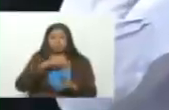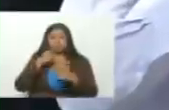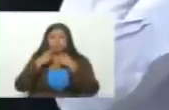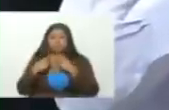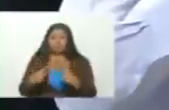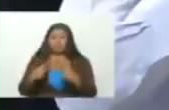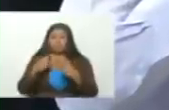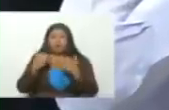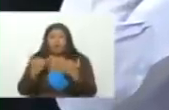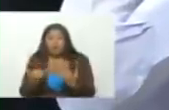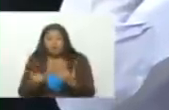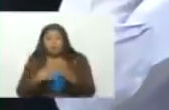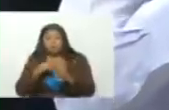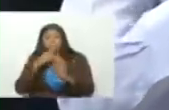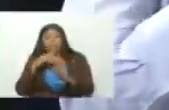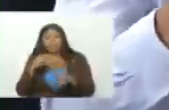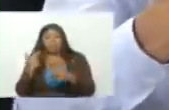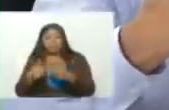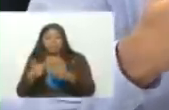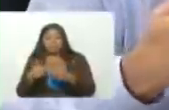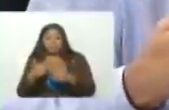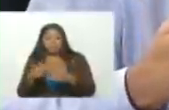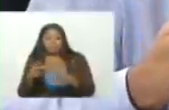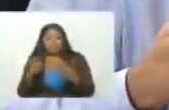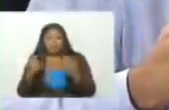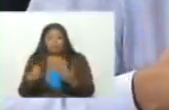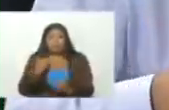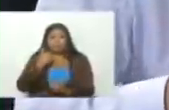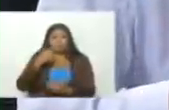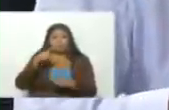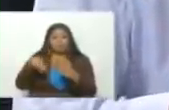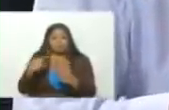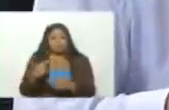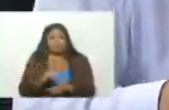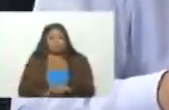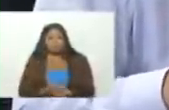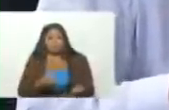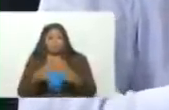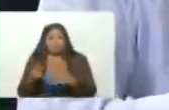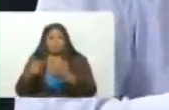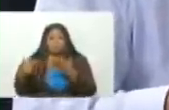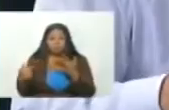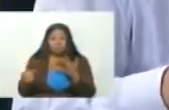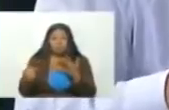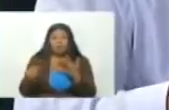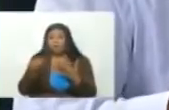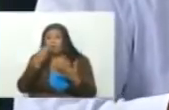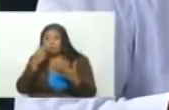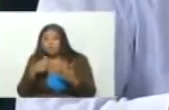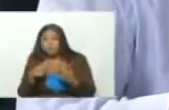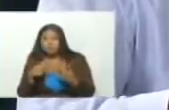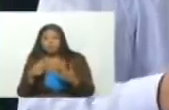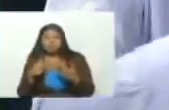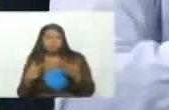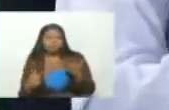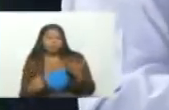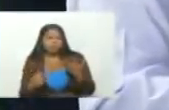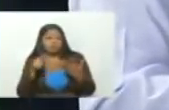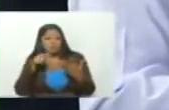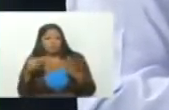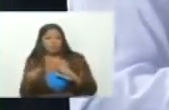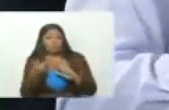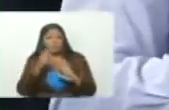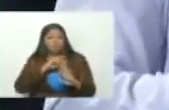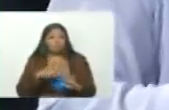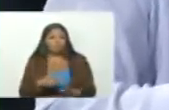beneficiando de los mayores precios del petróleo, pero nos vamos a afectar, pues importamos fertilizantes, importamos alimentos, importamos otros insumos, que va a